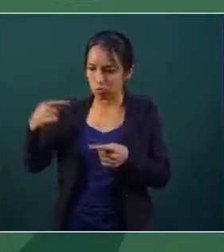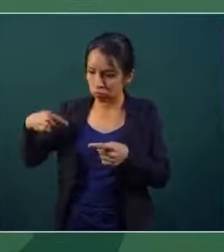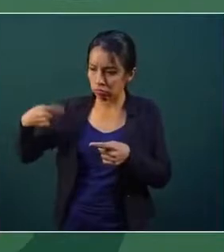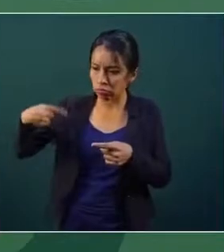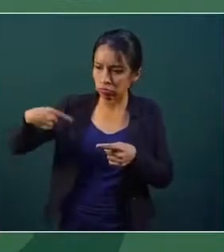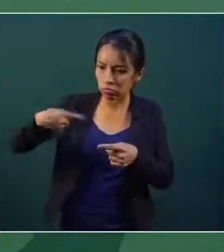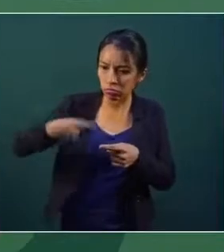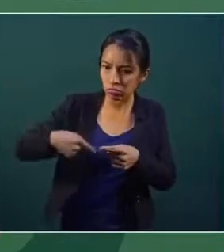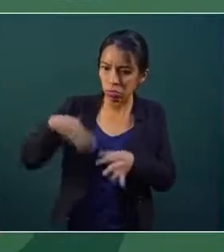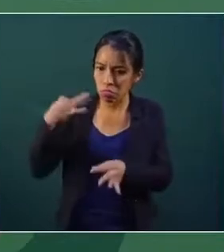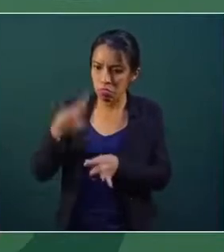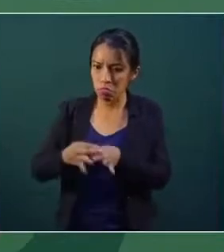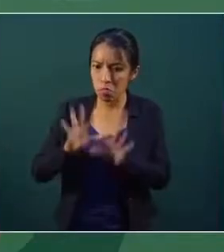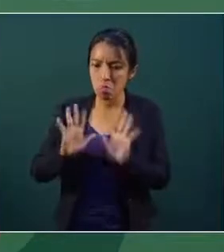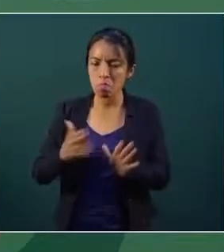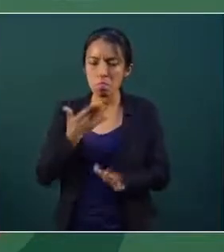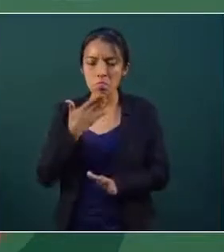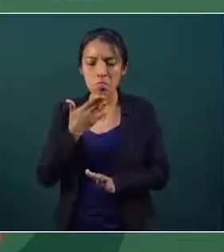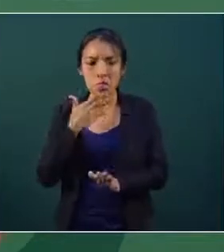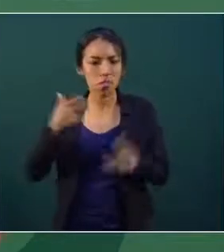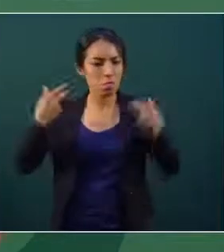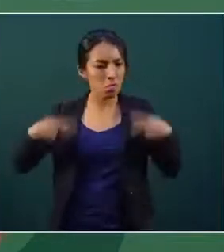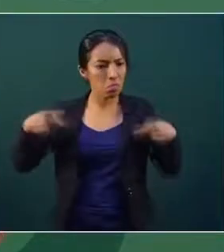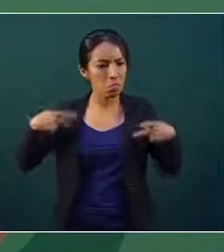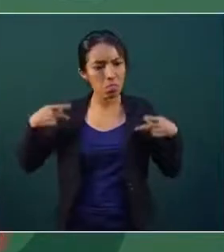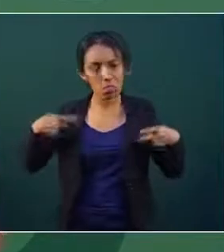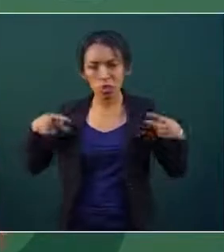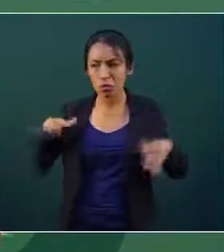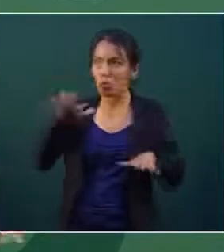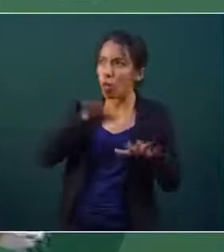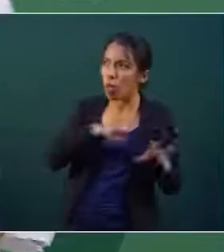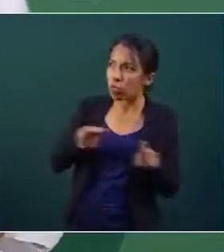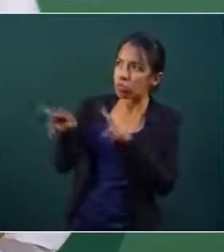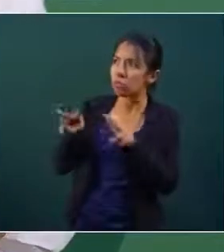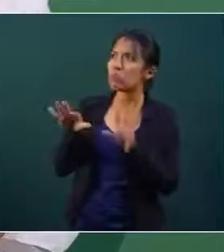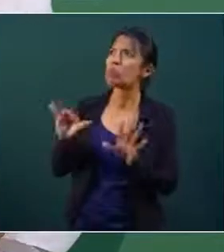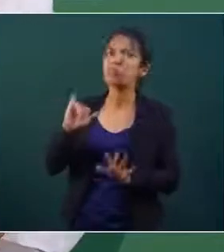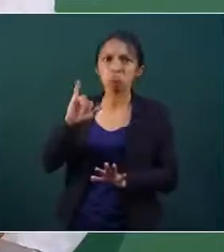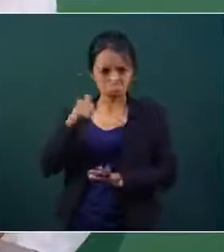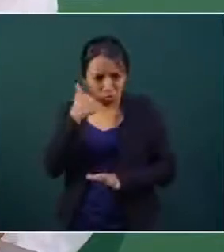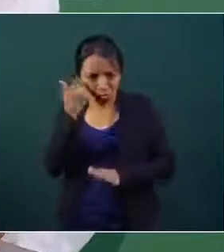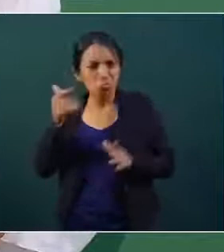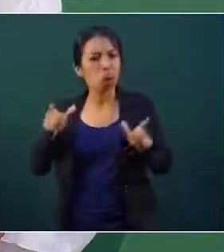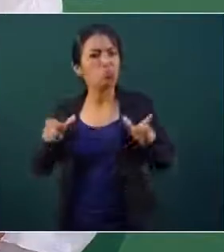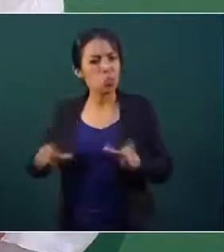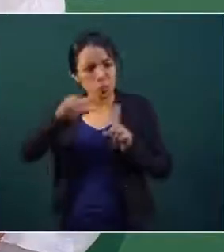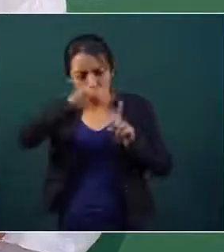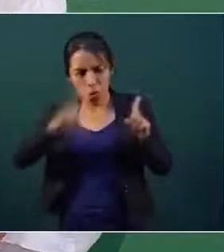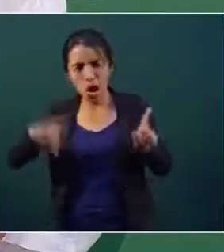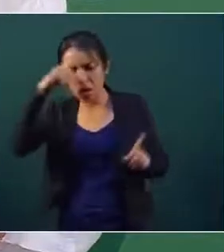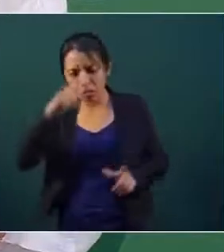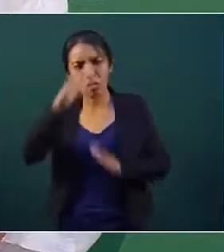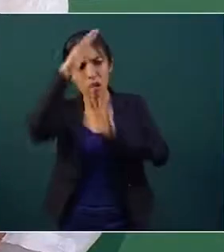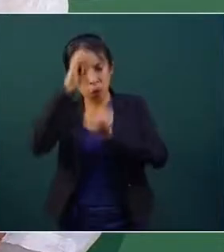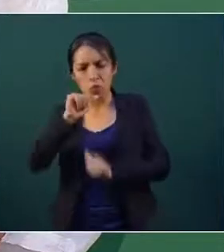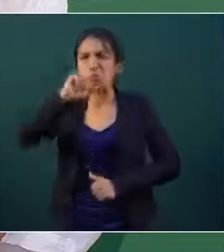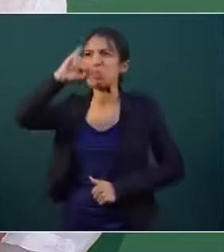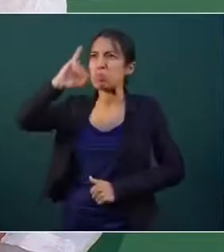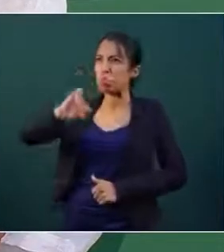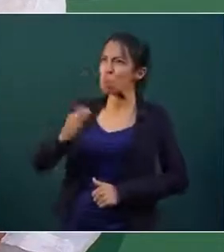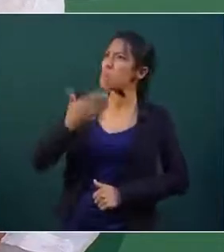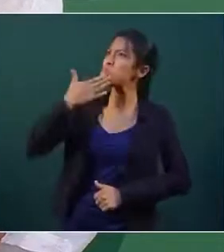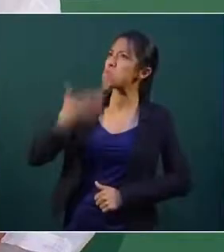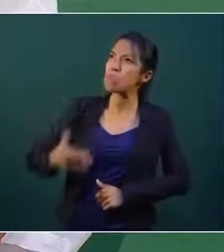bastante acreditada. La gente sí quiere que haya Guardia Nacional, nos piden que haya Guardia Nacional en